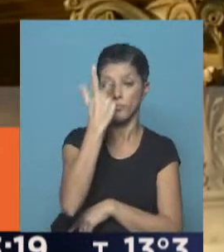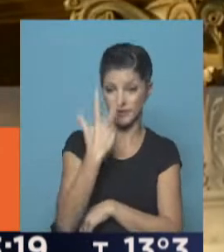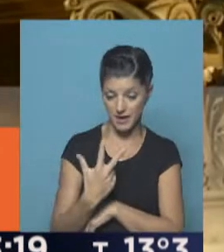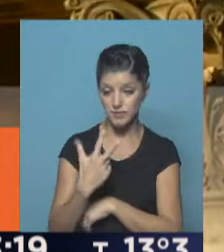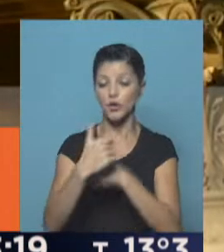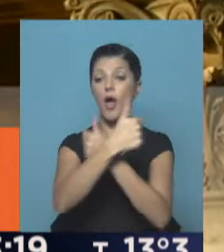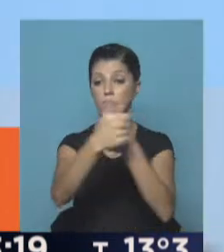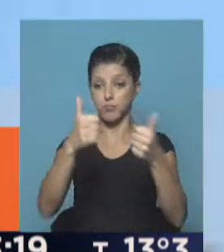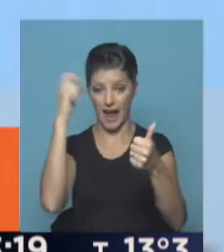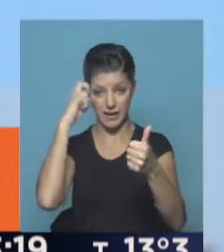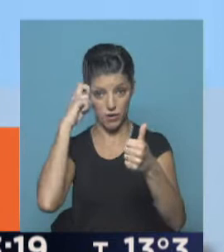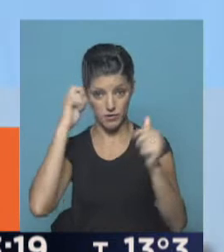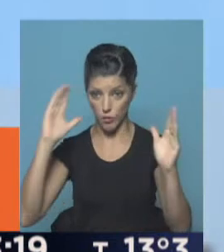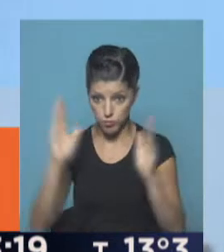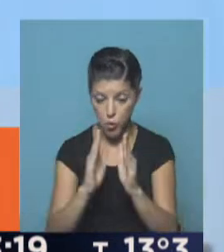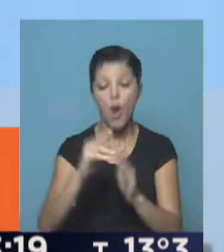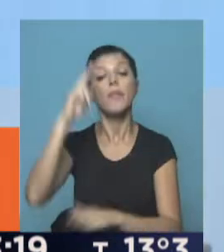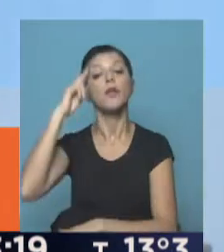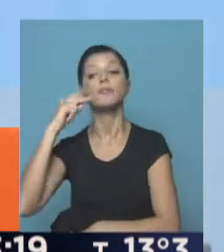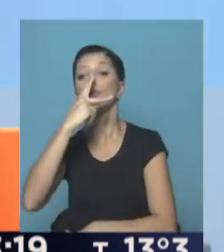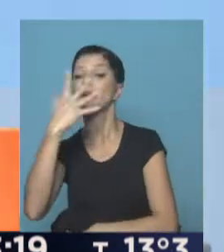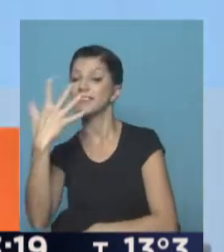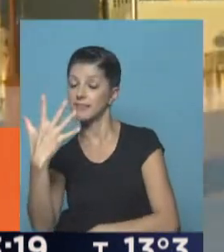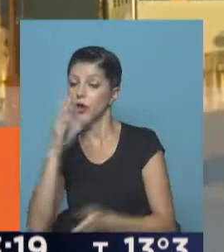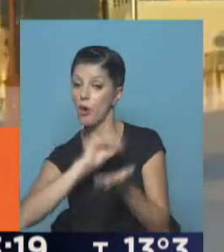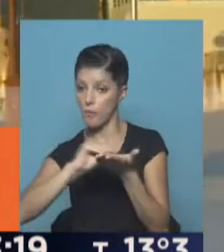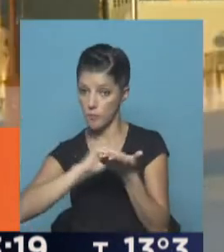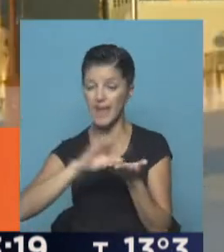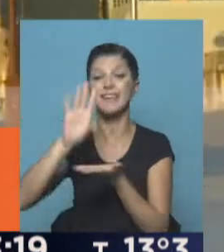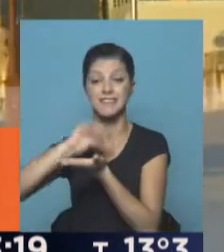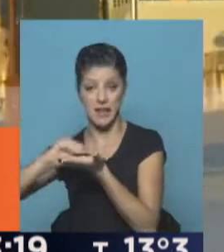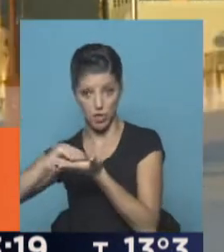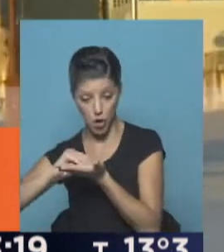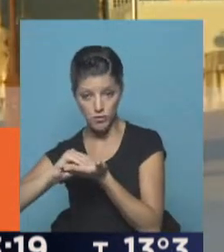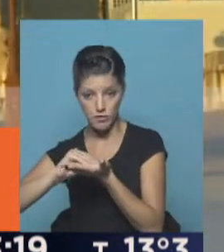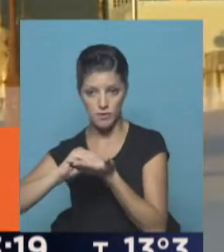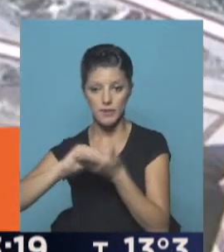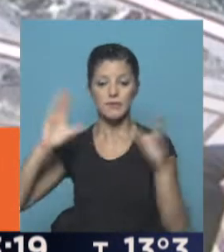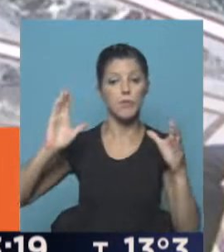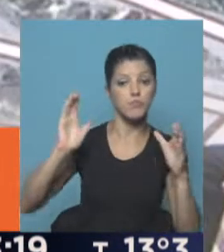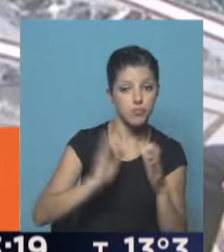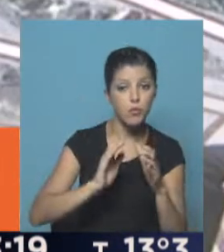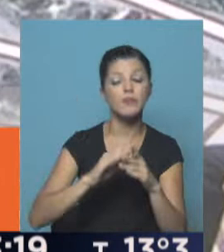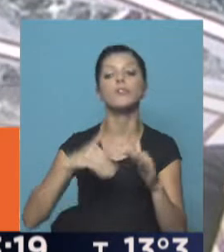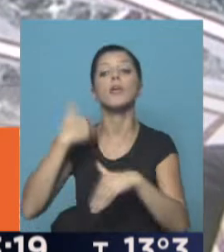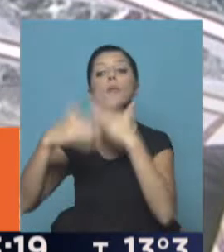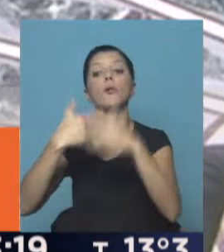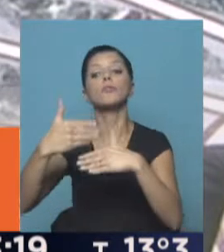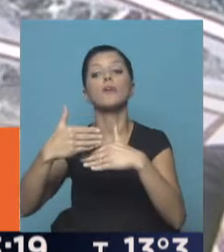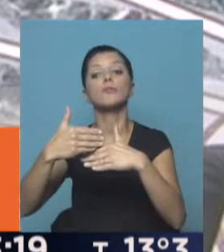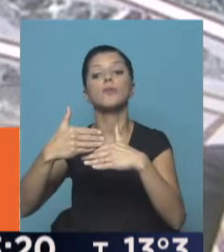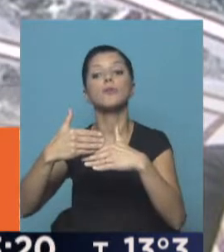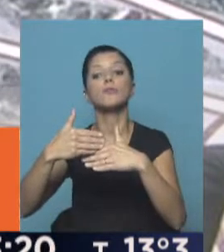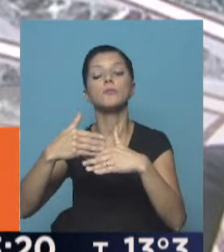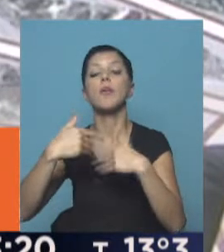Parlamento, actualmente de 925 legisladores entre diputados y senadores, y acelerar el proceso legislativo